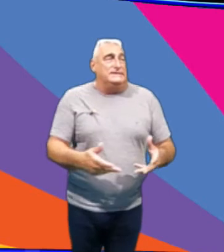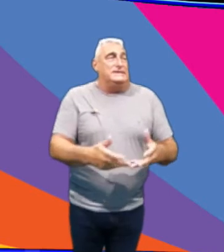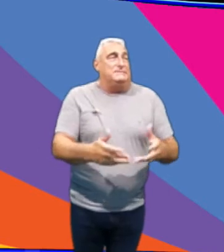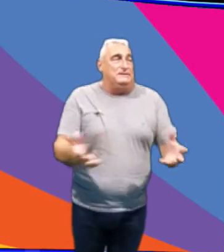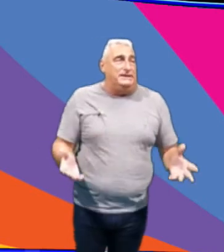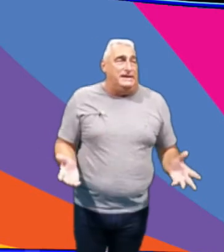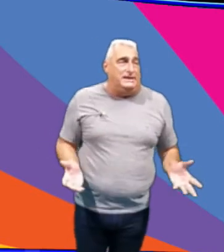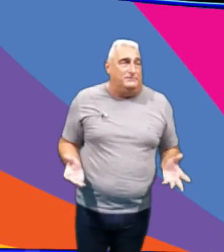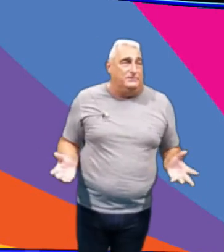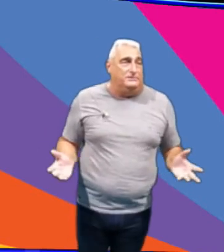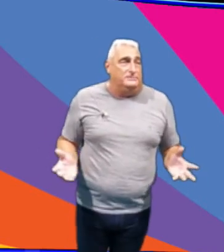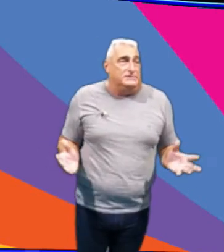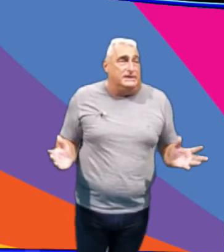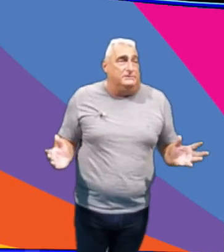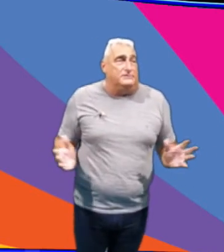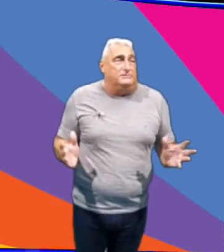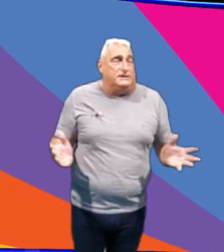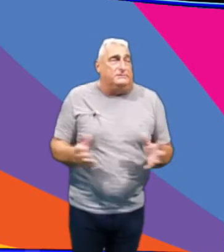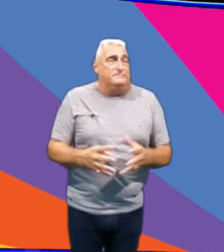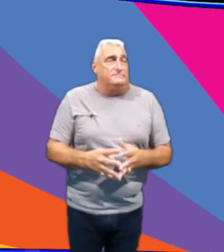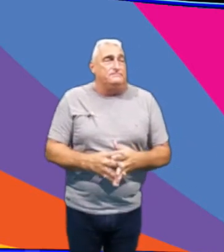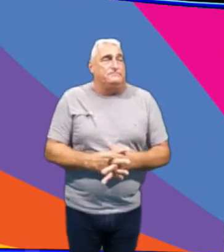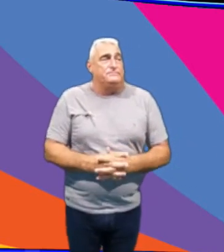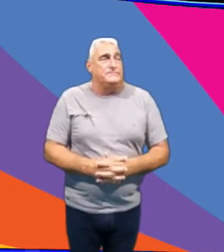está más liberado, ¿vio?